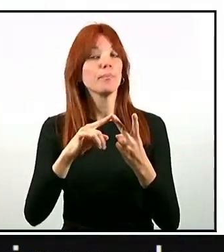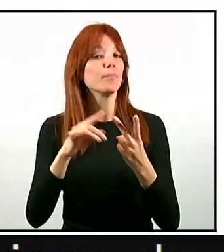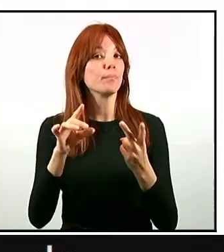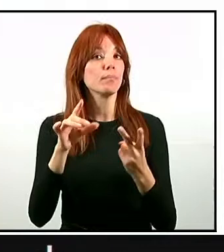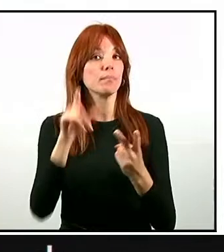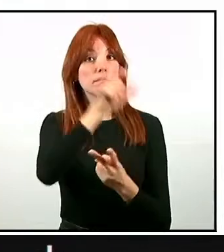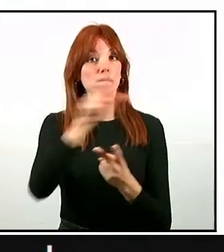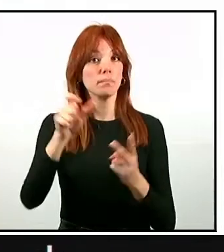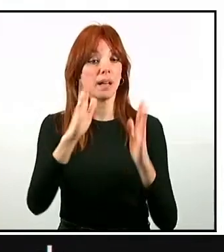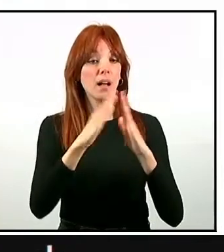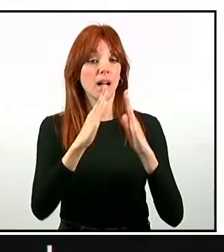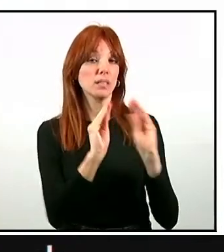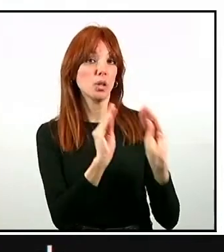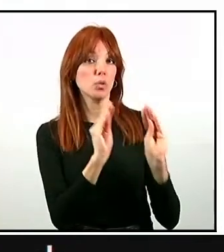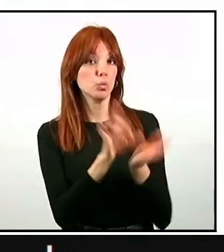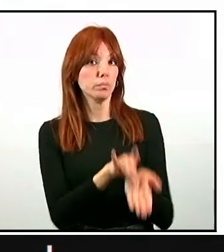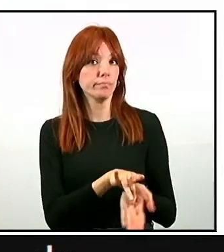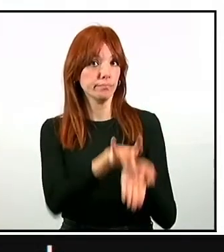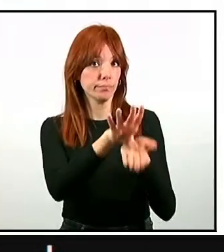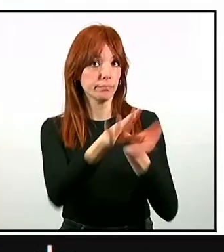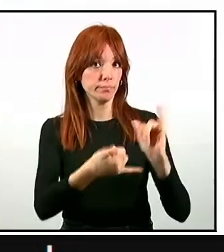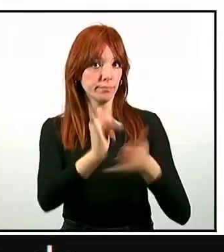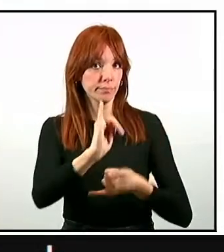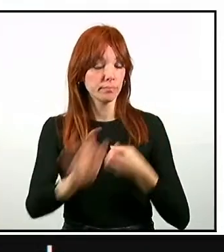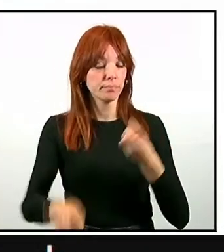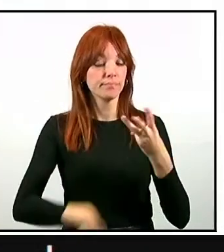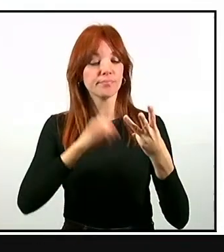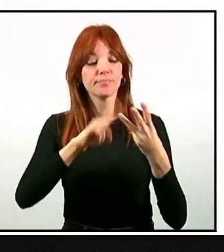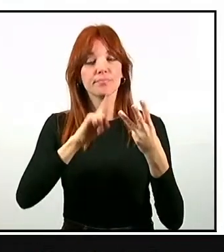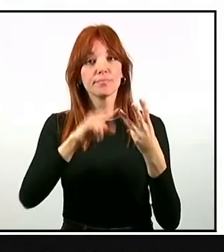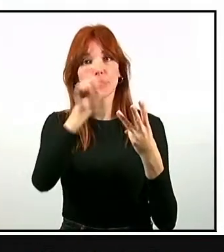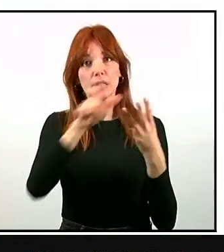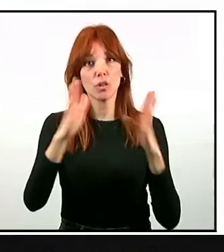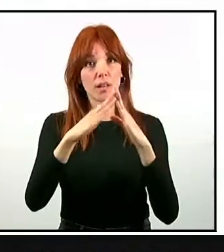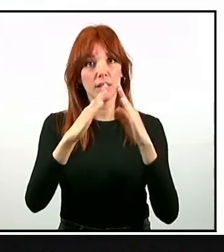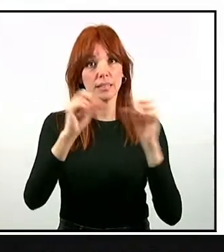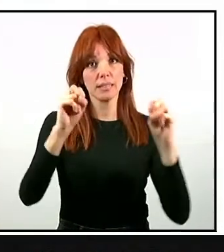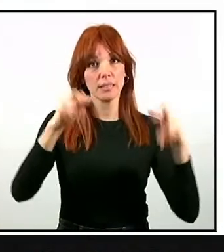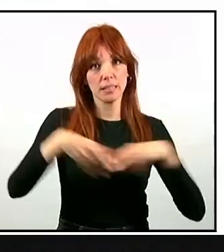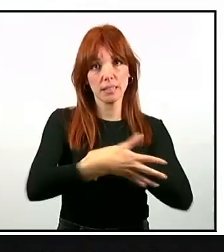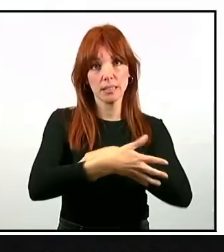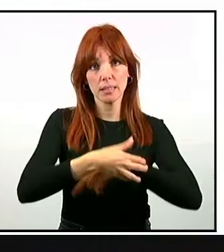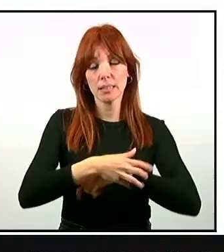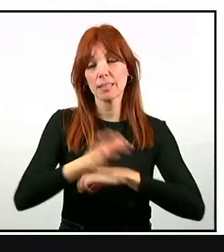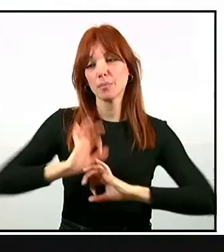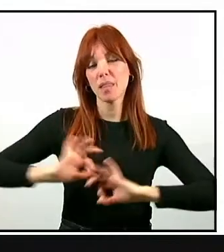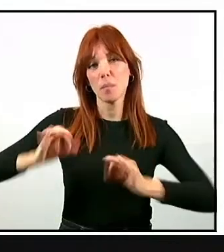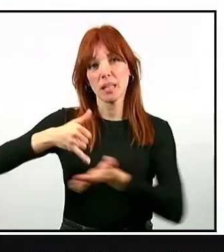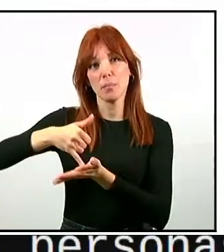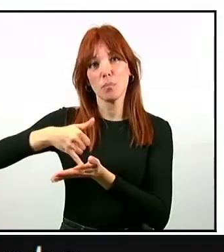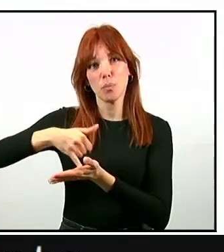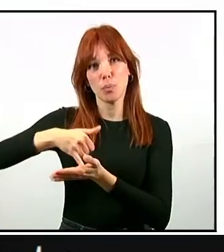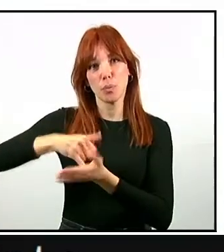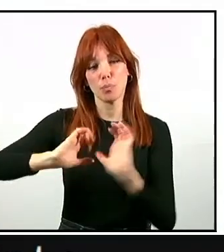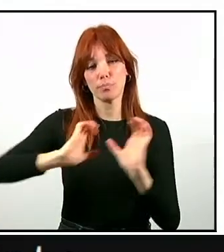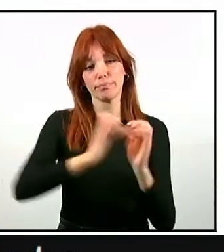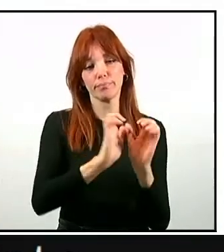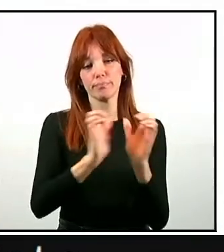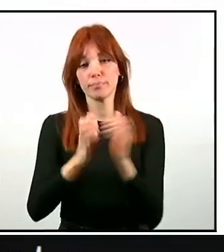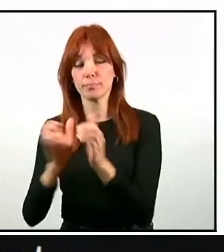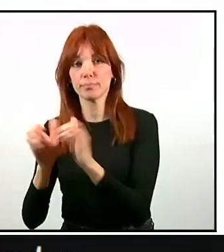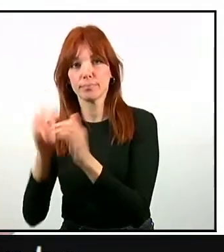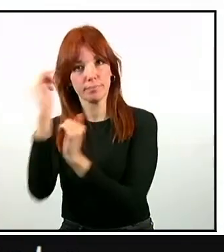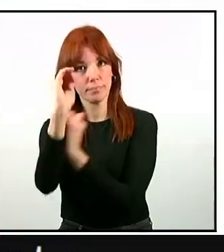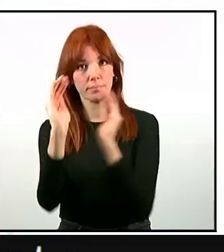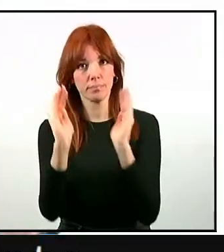desahucio de su vivienda habitual o a personas sin hogar y otras personas especialmente vulnerables, con un importe